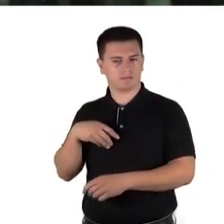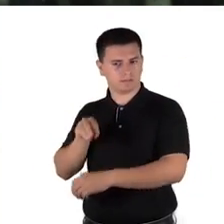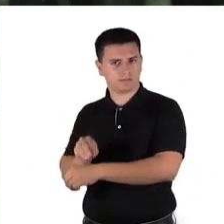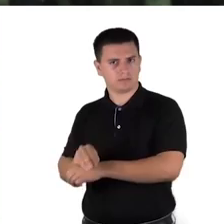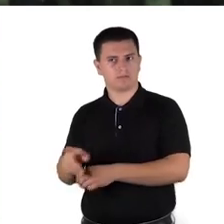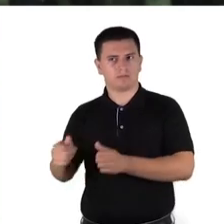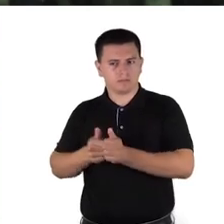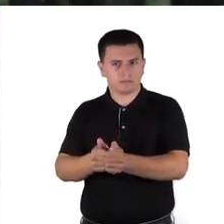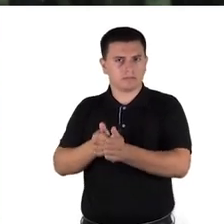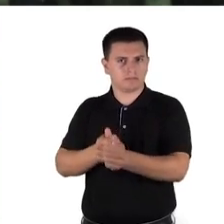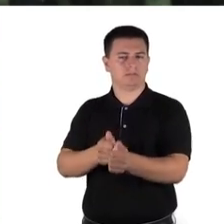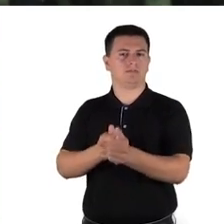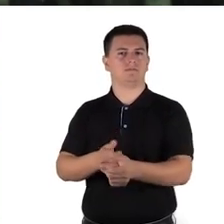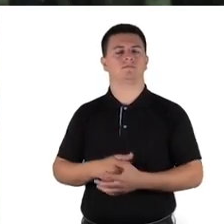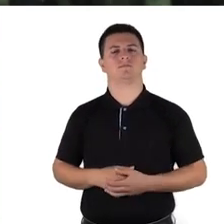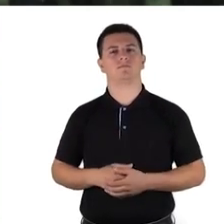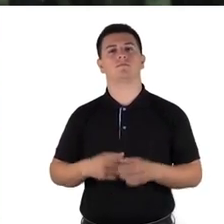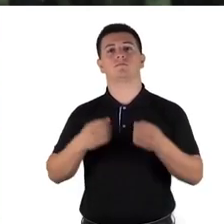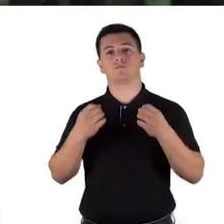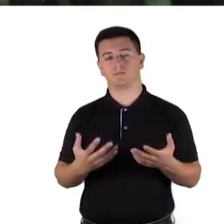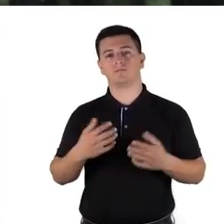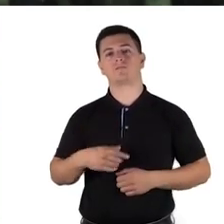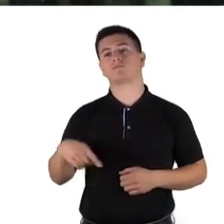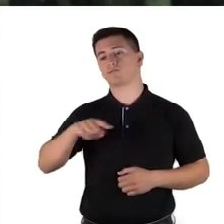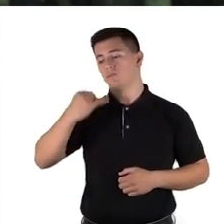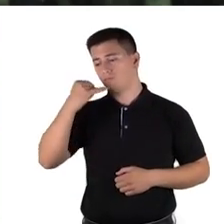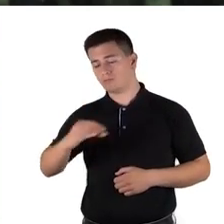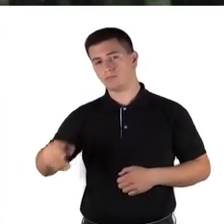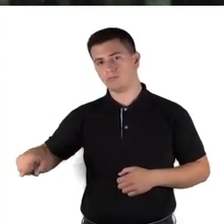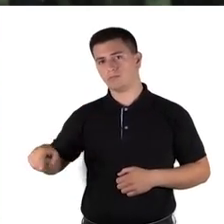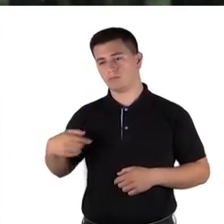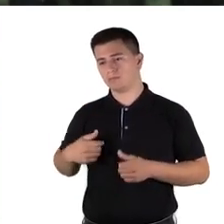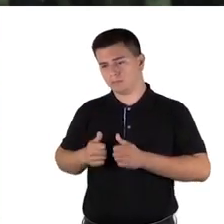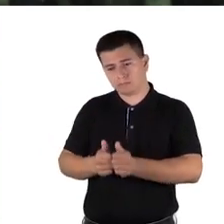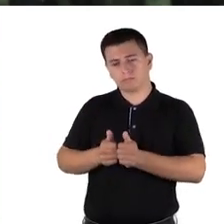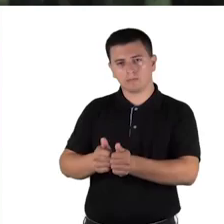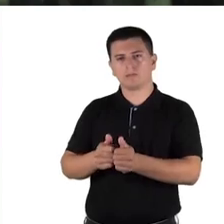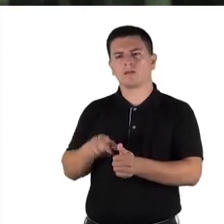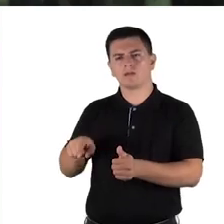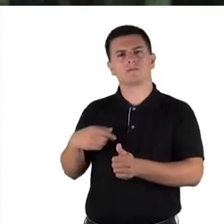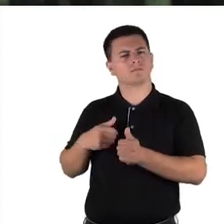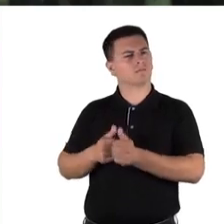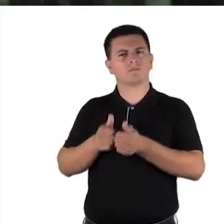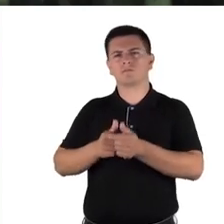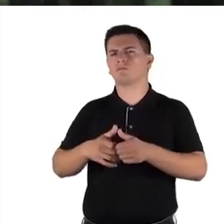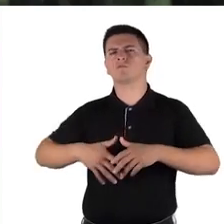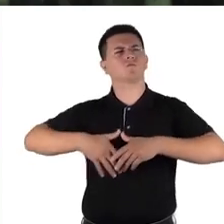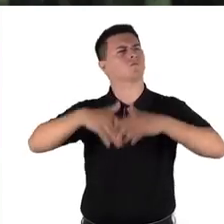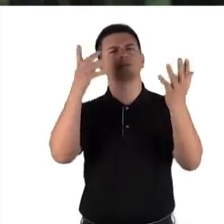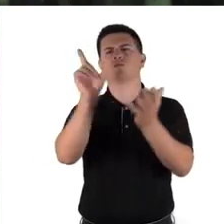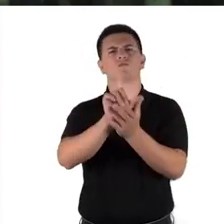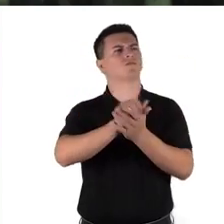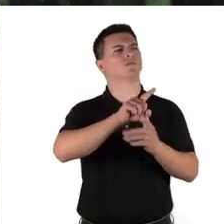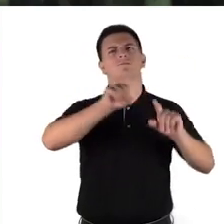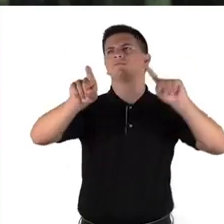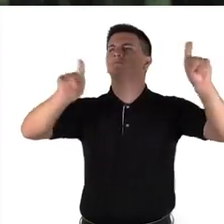más completa, y los niños tienen que ser parte de eso, porque como así, tienen que acompañarnos. Entonces, pensar que todo el tiempo que pasamos con los niños es una